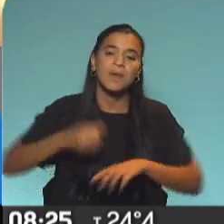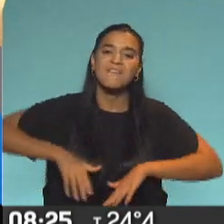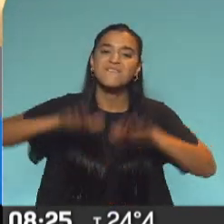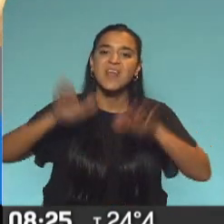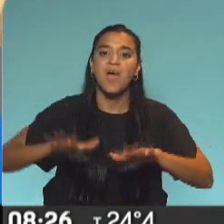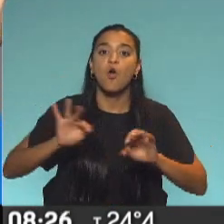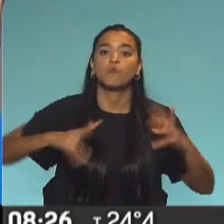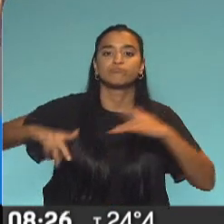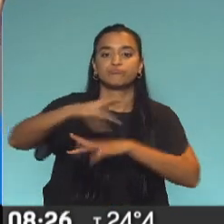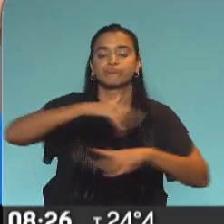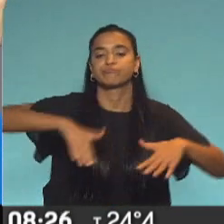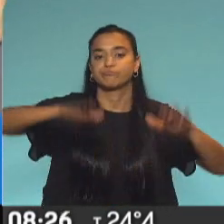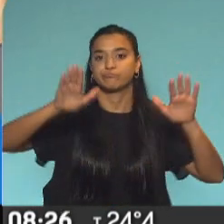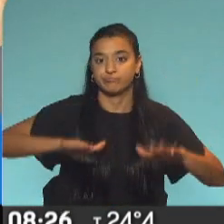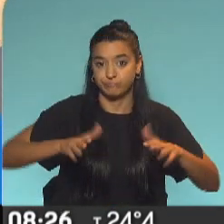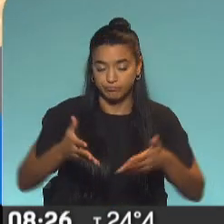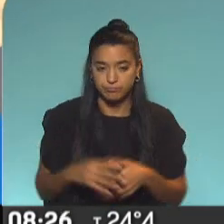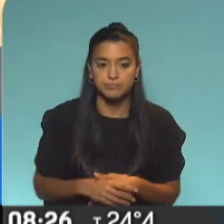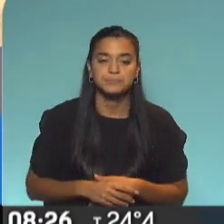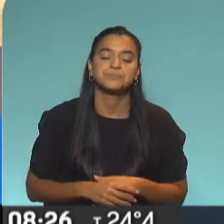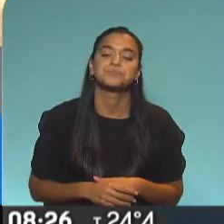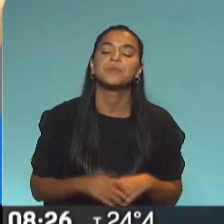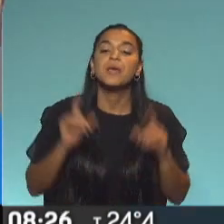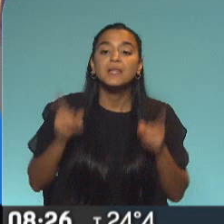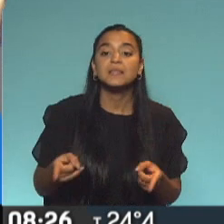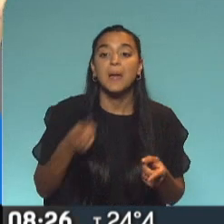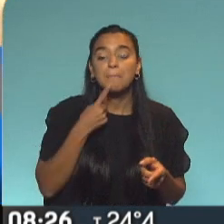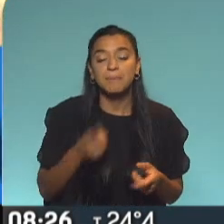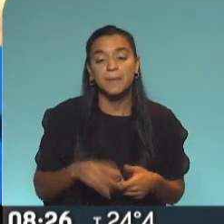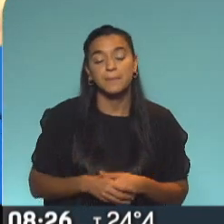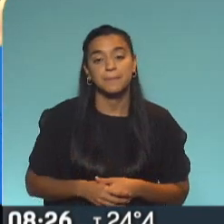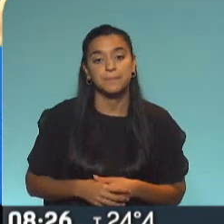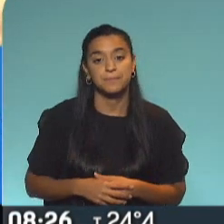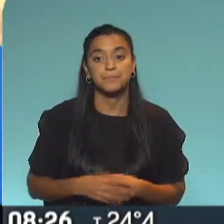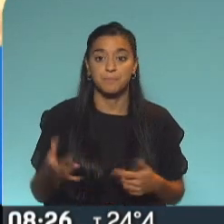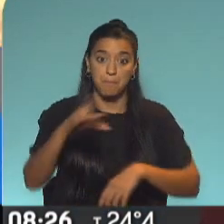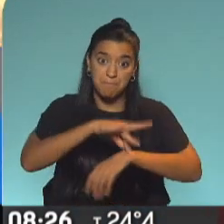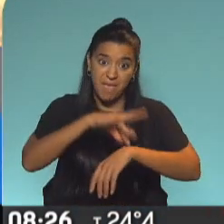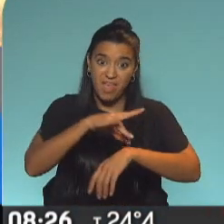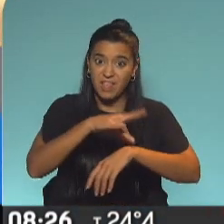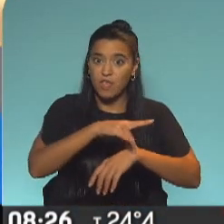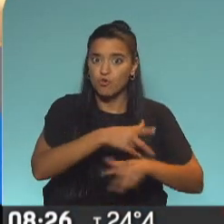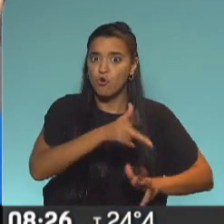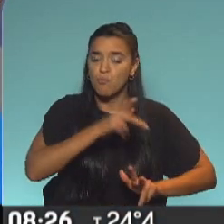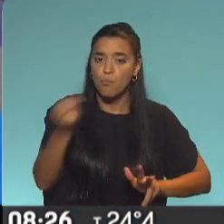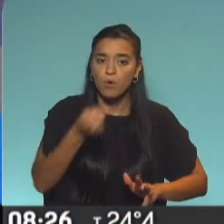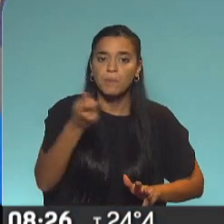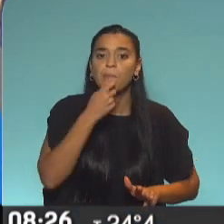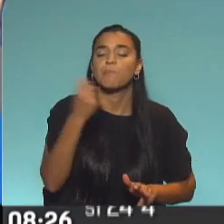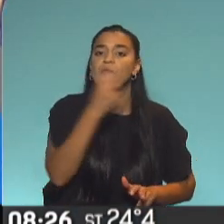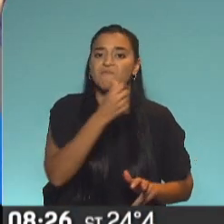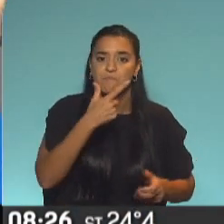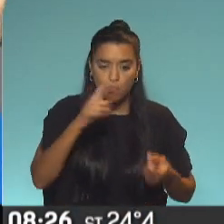la circulación del virus, como las intervenciones médicas, ¿no es cierto? Porque sin fármacos,